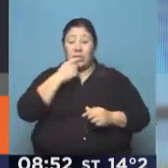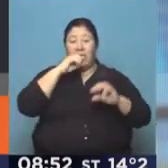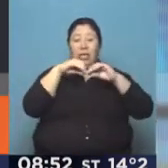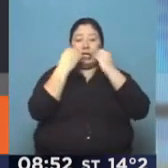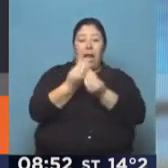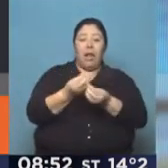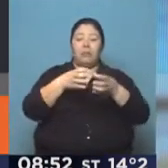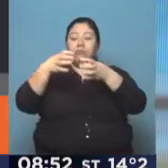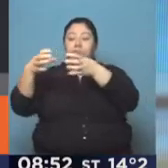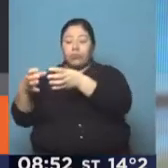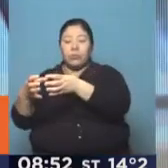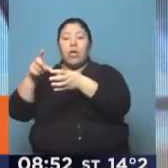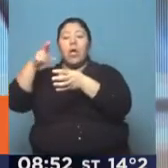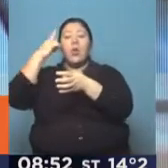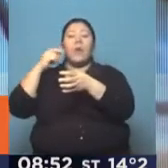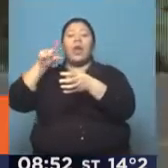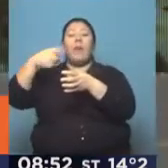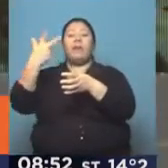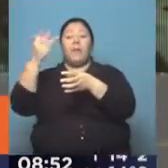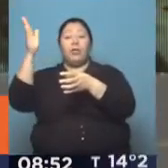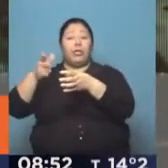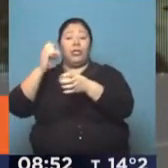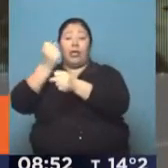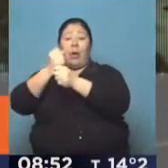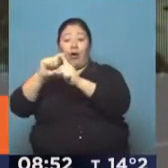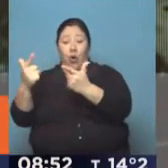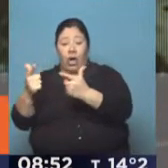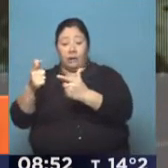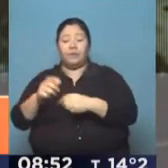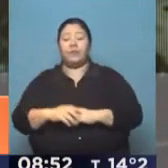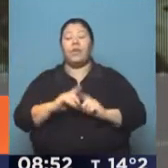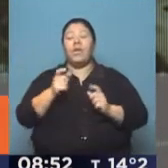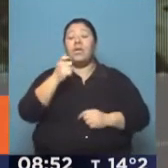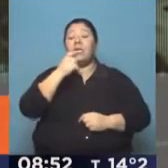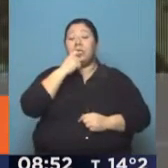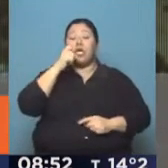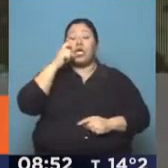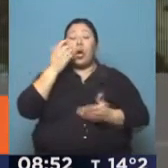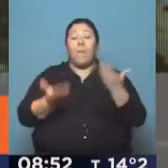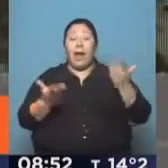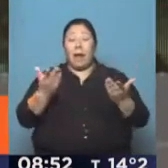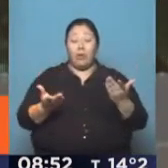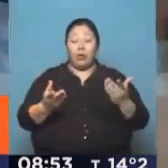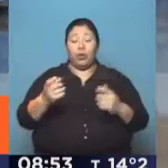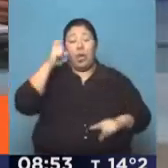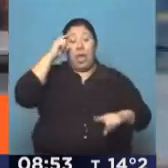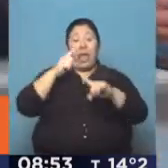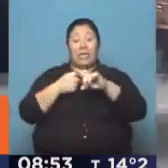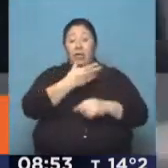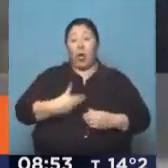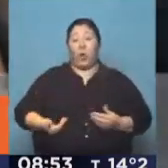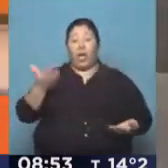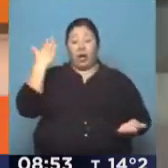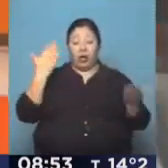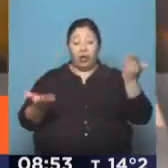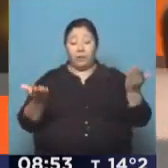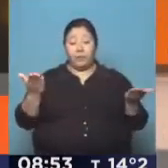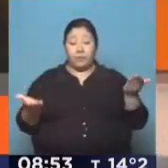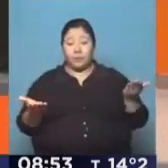debate si tiene que ver con el gobierno anterior con este lo que está claro es que bajo este gobierno en estos últimos meses ha habido